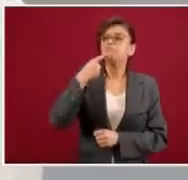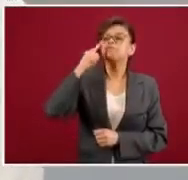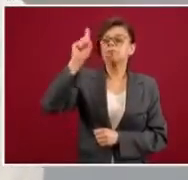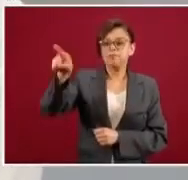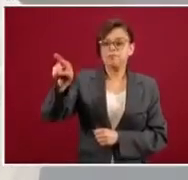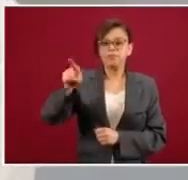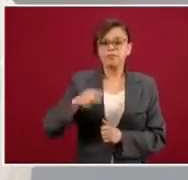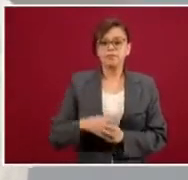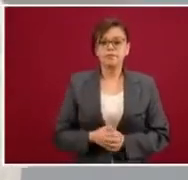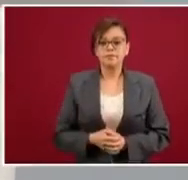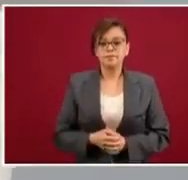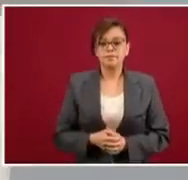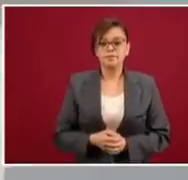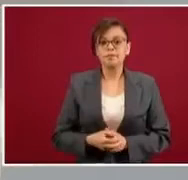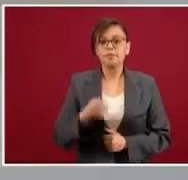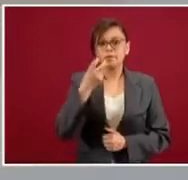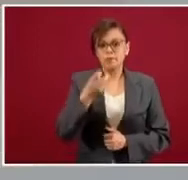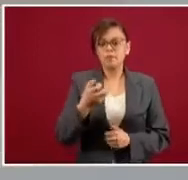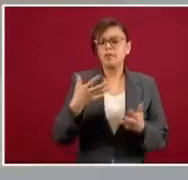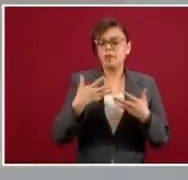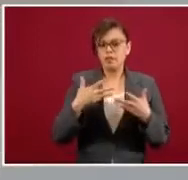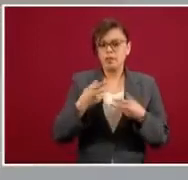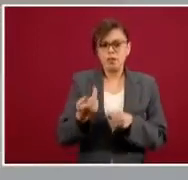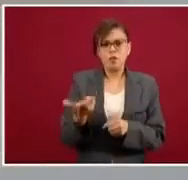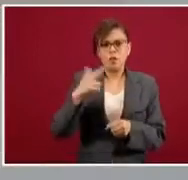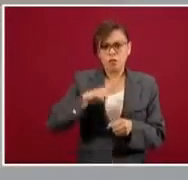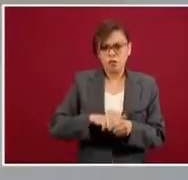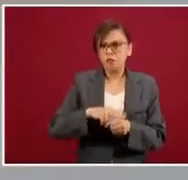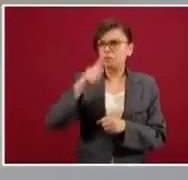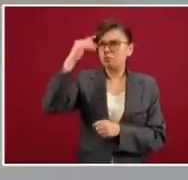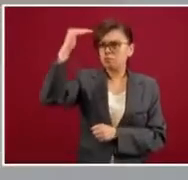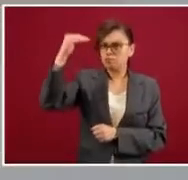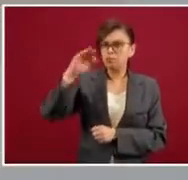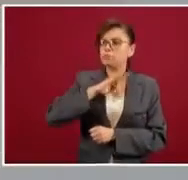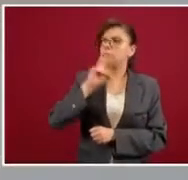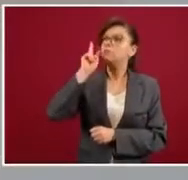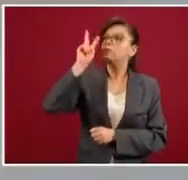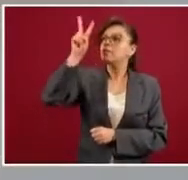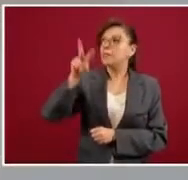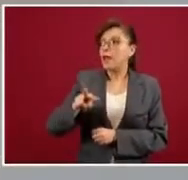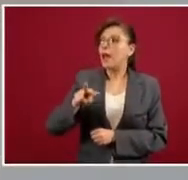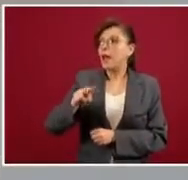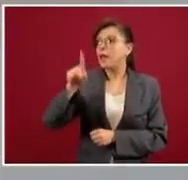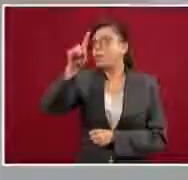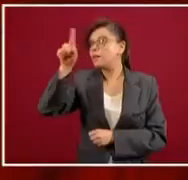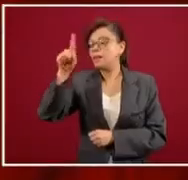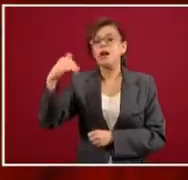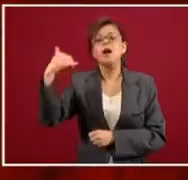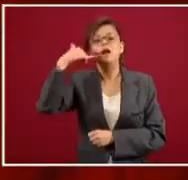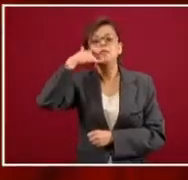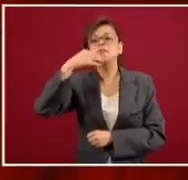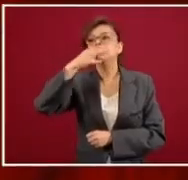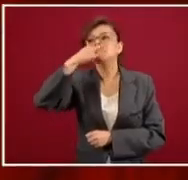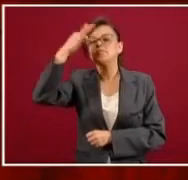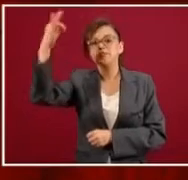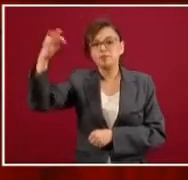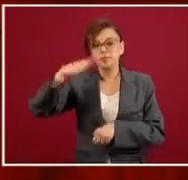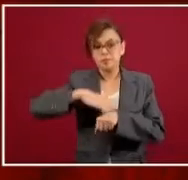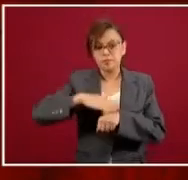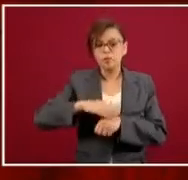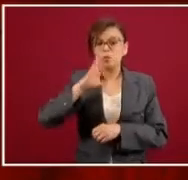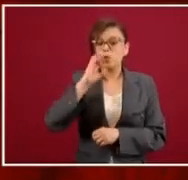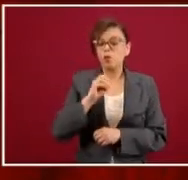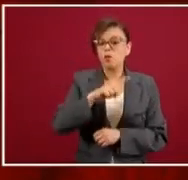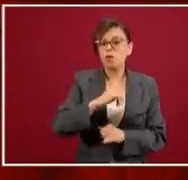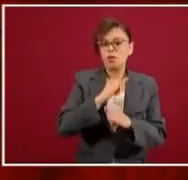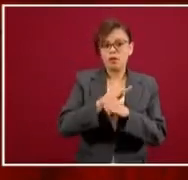estos están de manera visible en los propios hospitales, que hablen o que manden un correo electrónico. También existe un mecanismo por